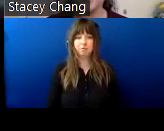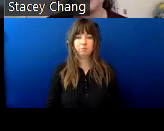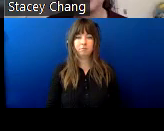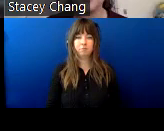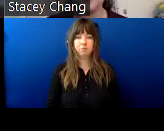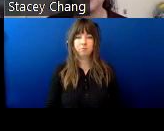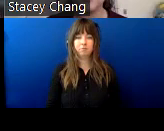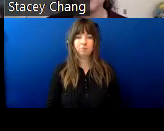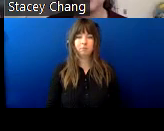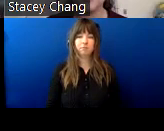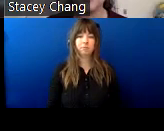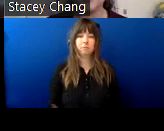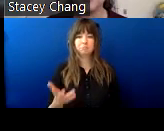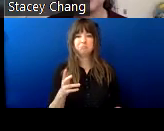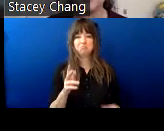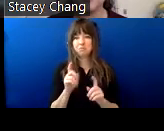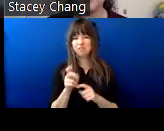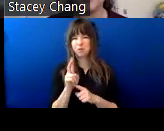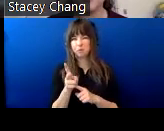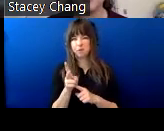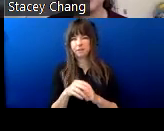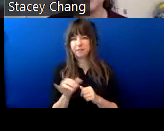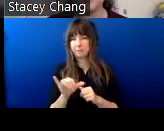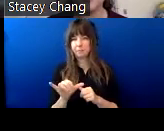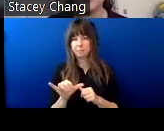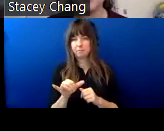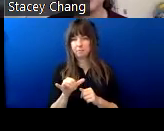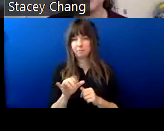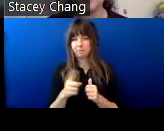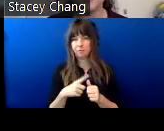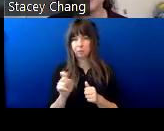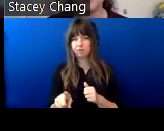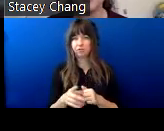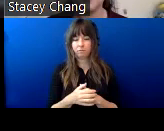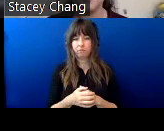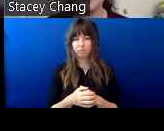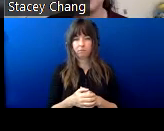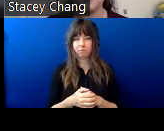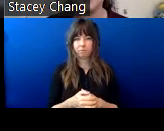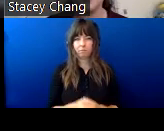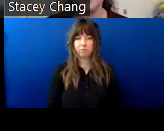Yo creo que vamos a permitir lo mismo 2 minutos para la información que se comparta.